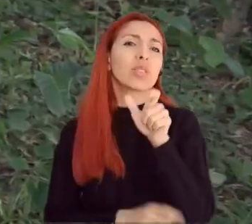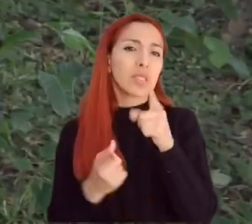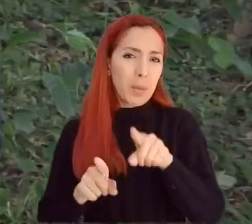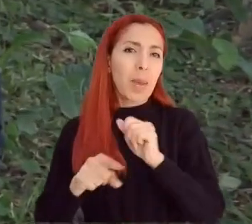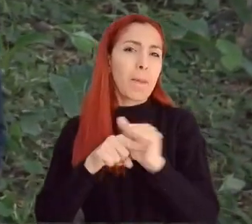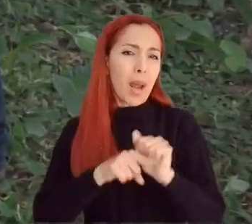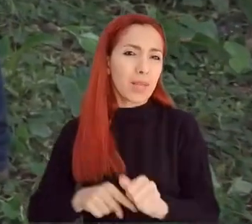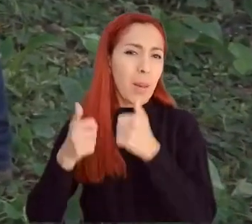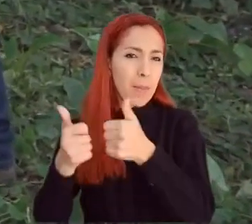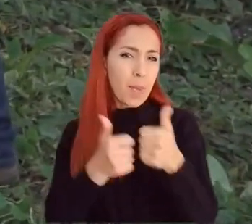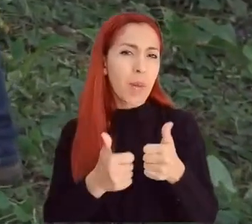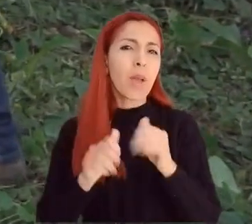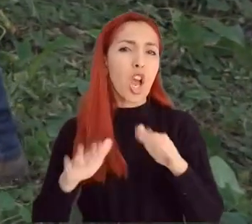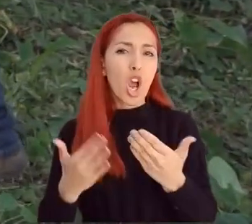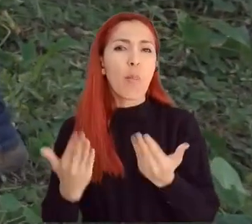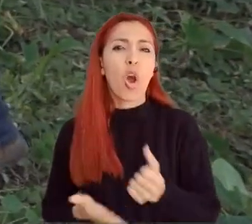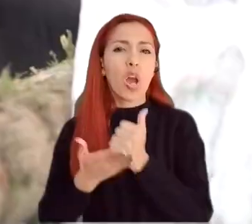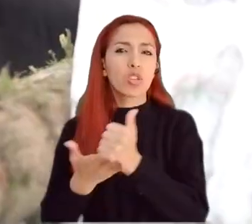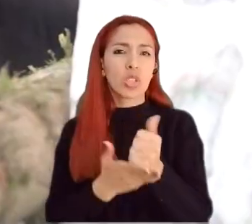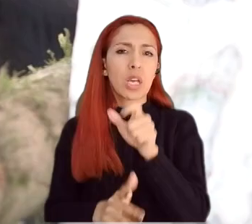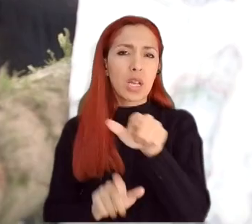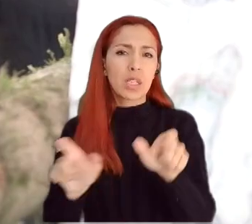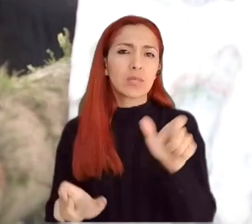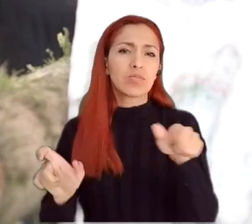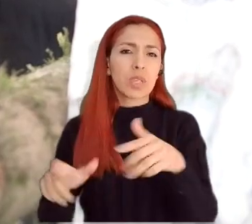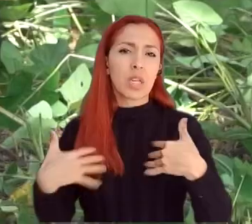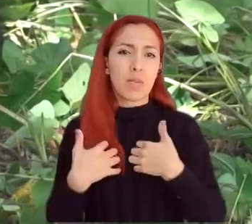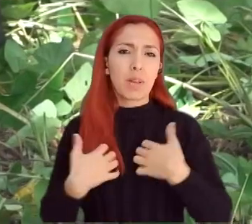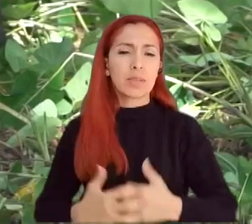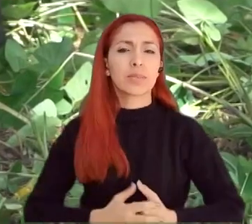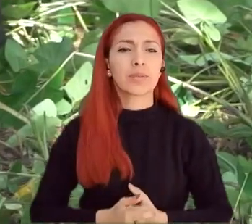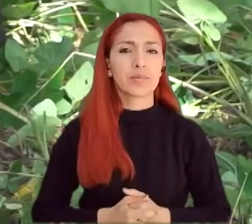prácticas, también enfocados mucho en el bienestar animal.